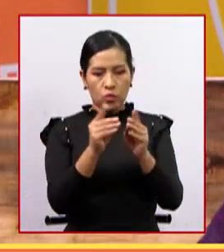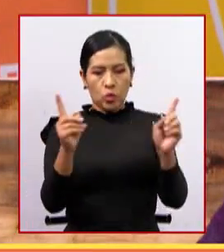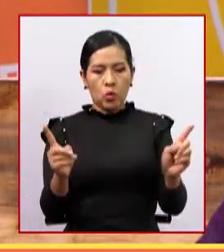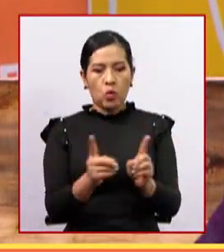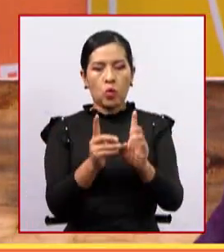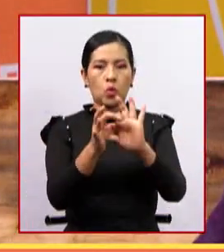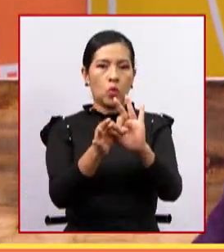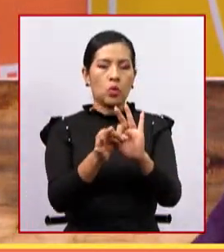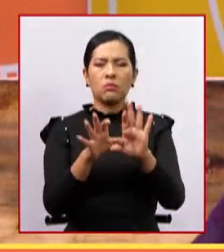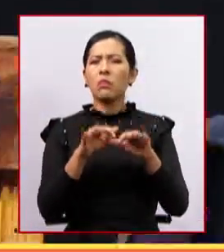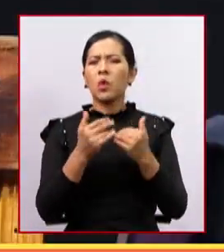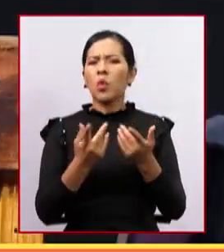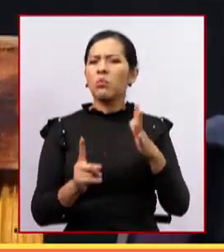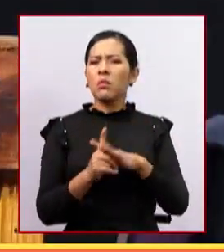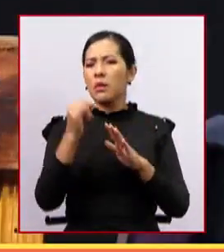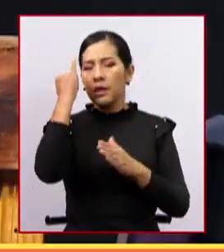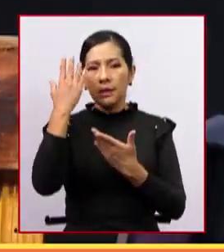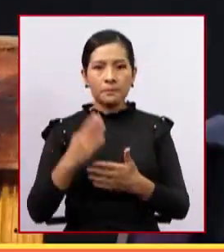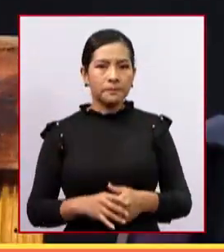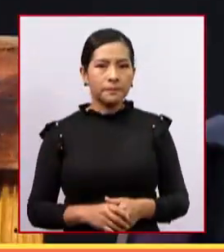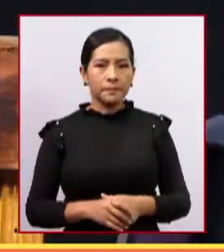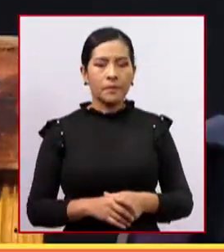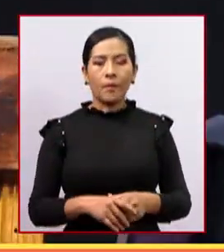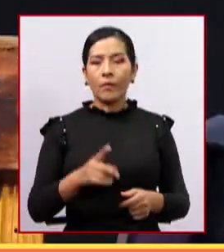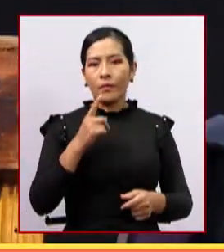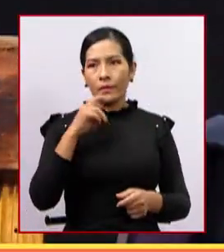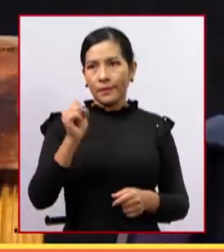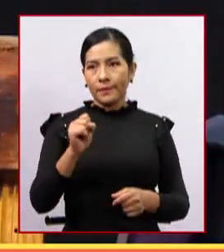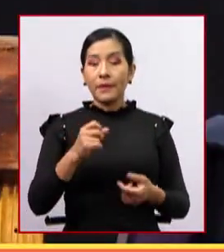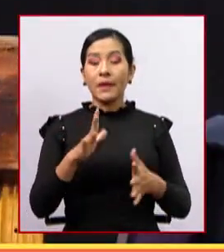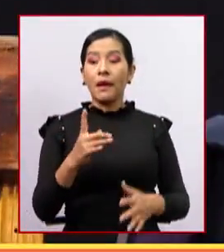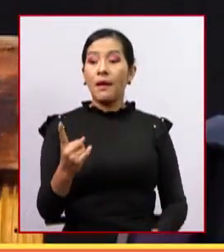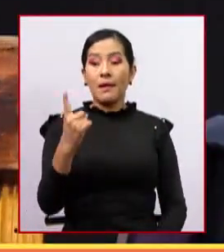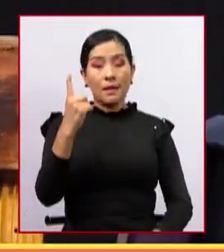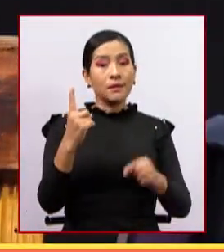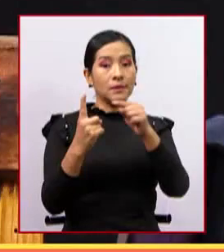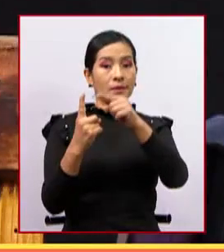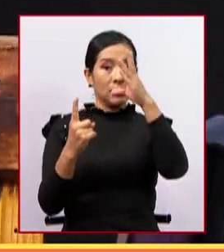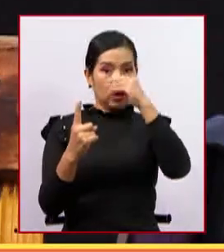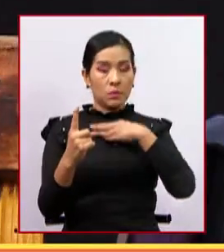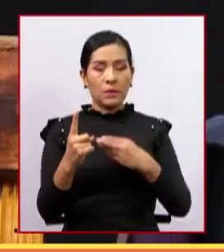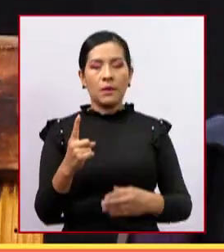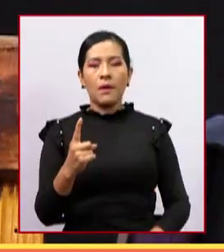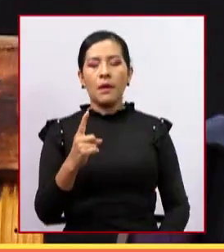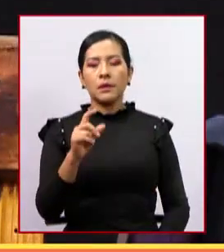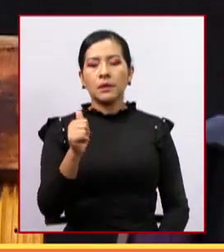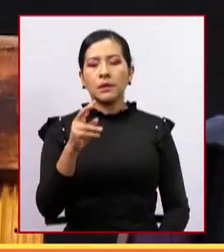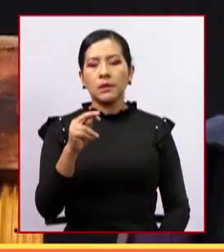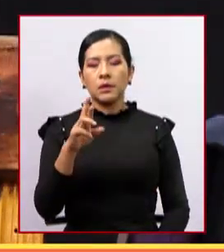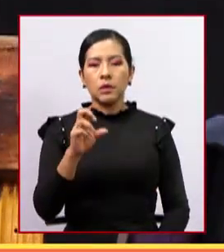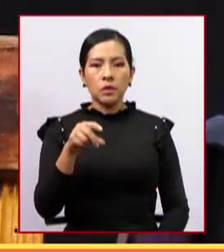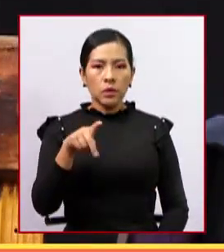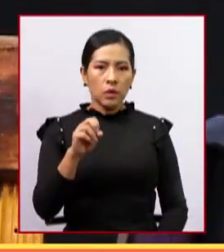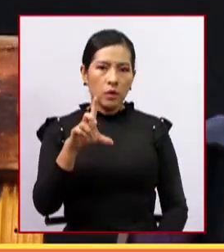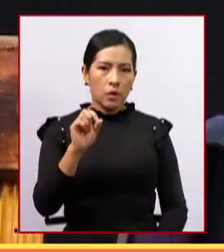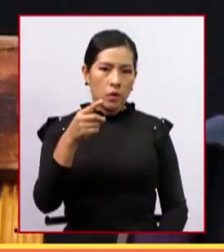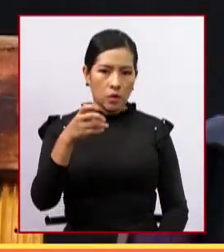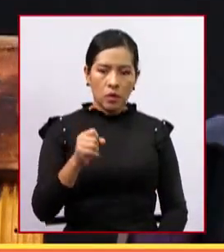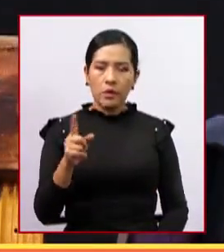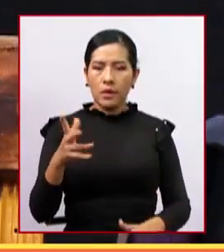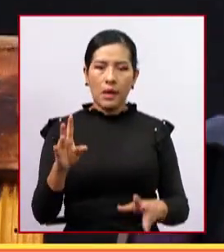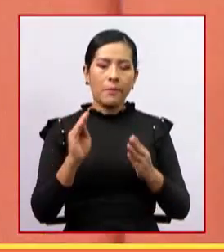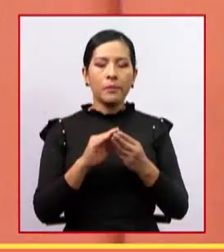fue? Mira, hay un antropólogo que cuenta una historia y les dice a